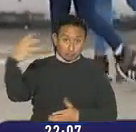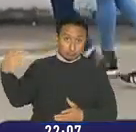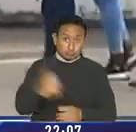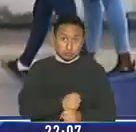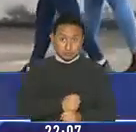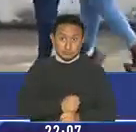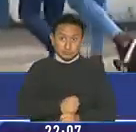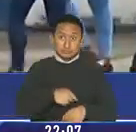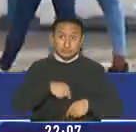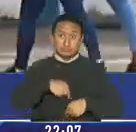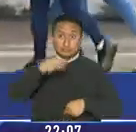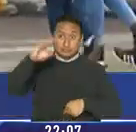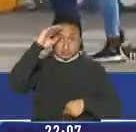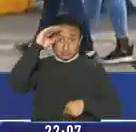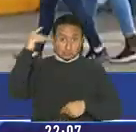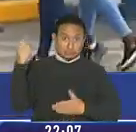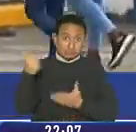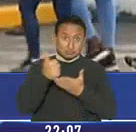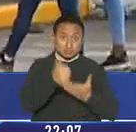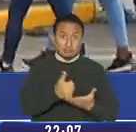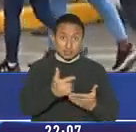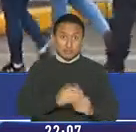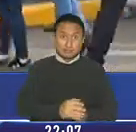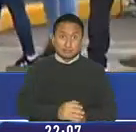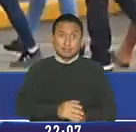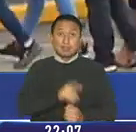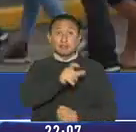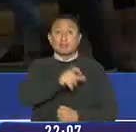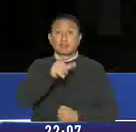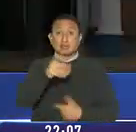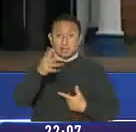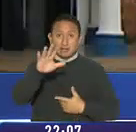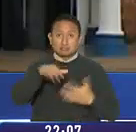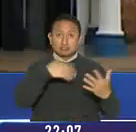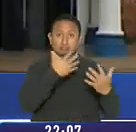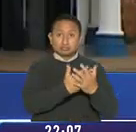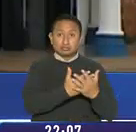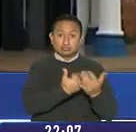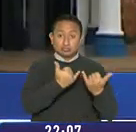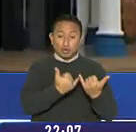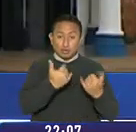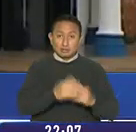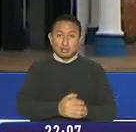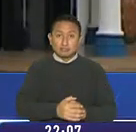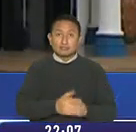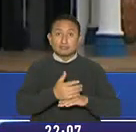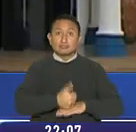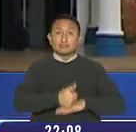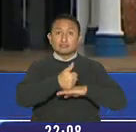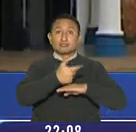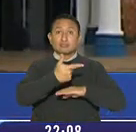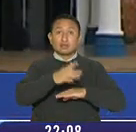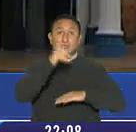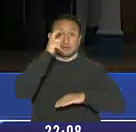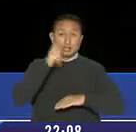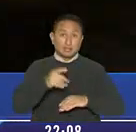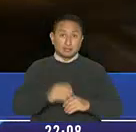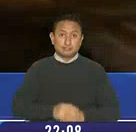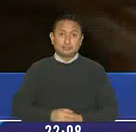la intervención uniformada permitió la detención de estas personas, quienes ahora están en manos de la